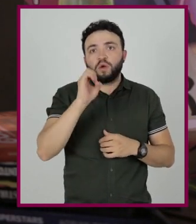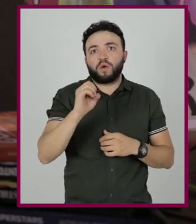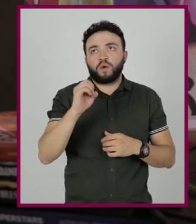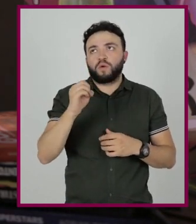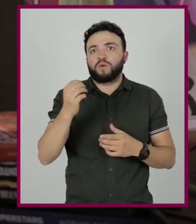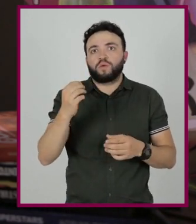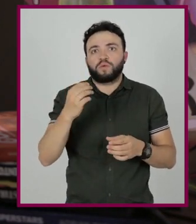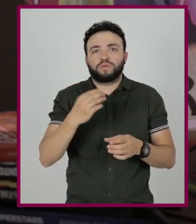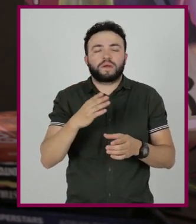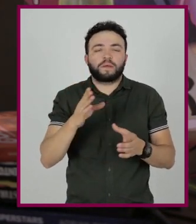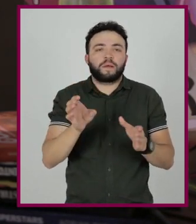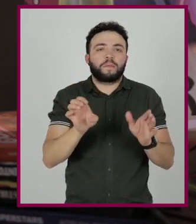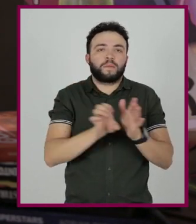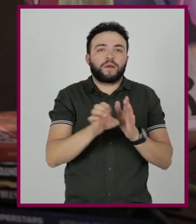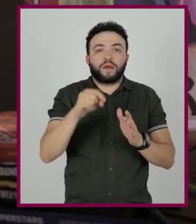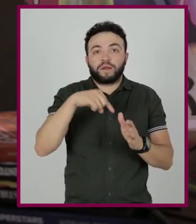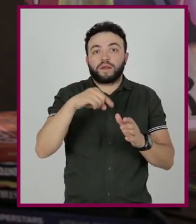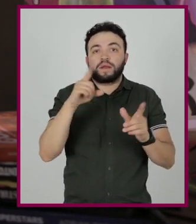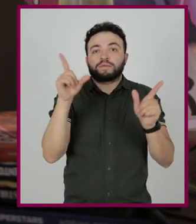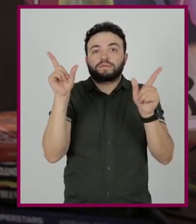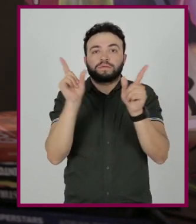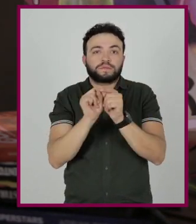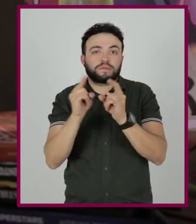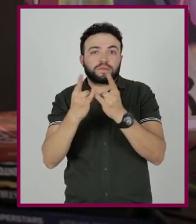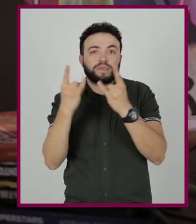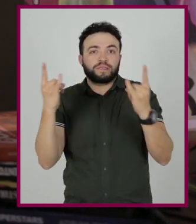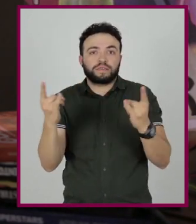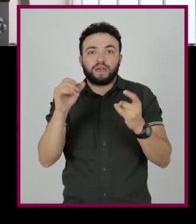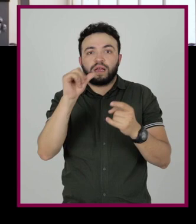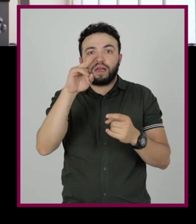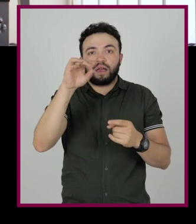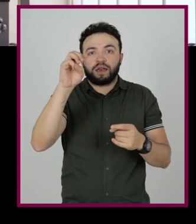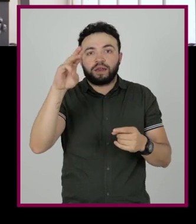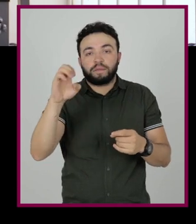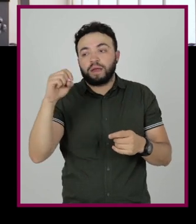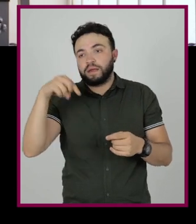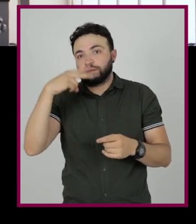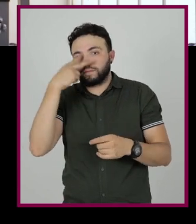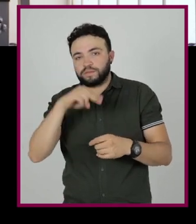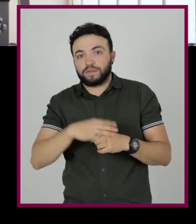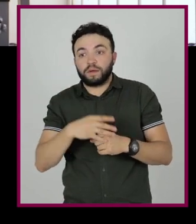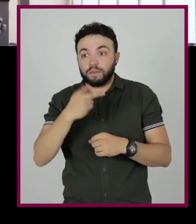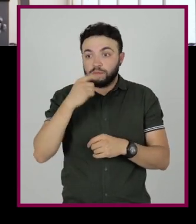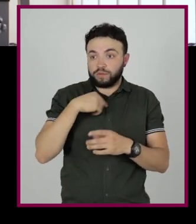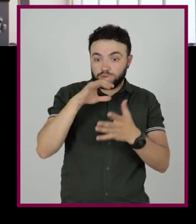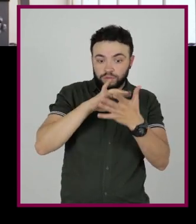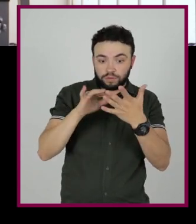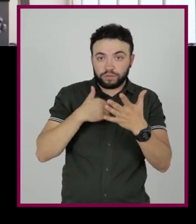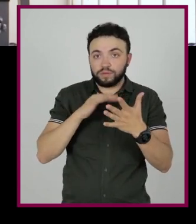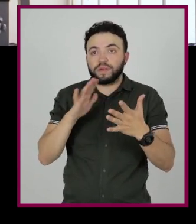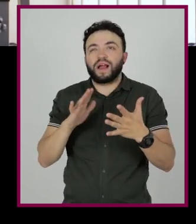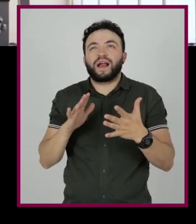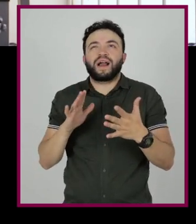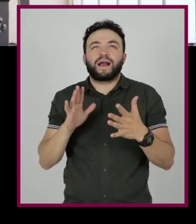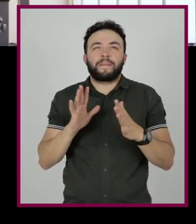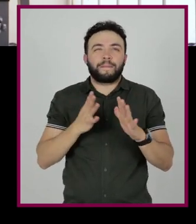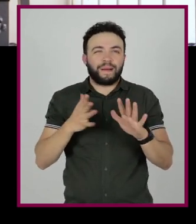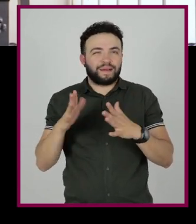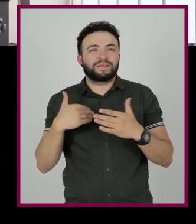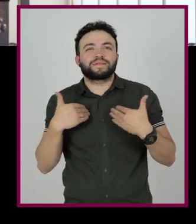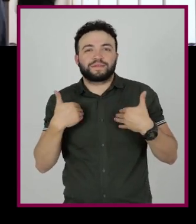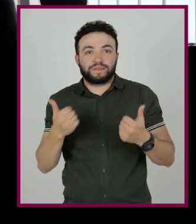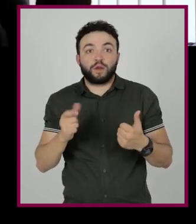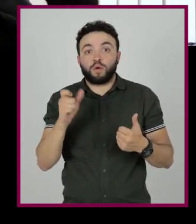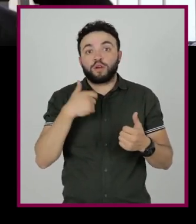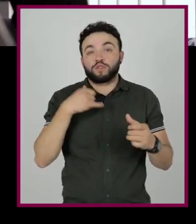animadores mexicanos, ya que el título es Breve Historia del Anime en México. Pero una vez hecha la lectura sabremos de qué van.